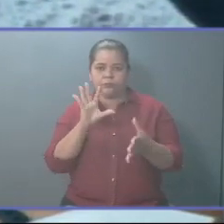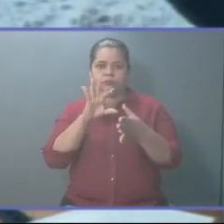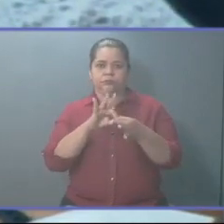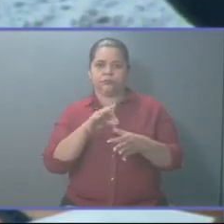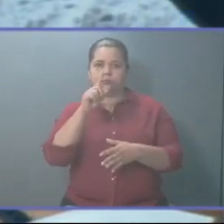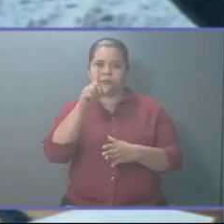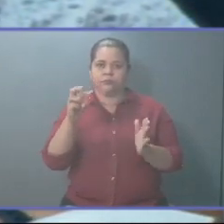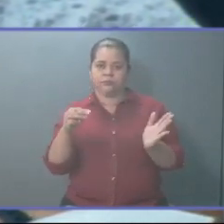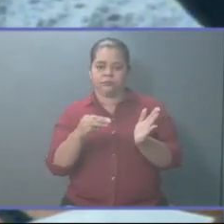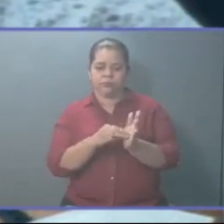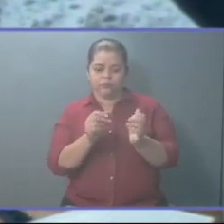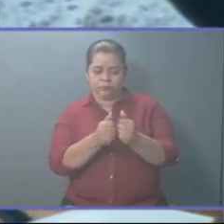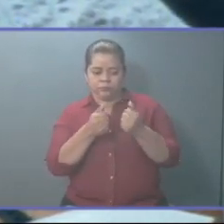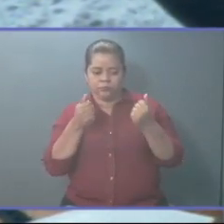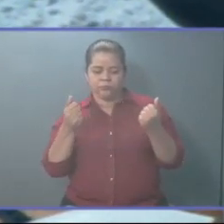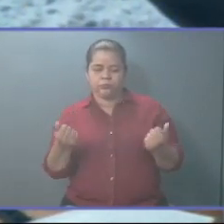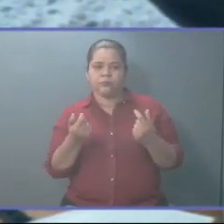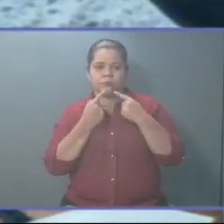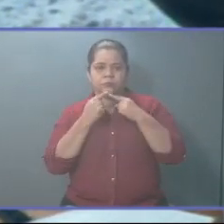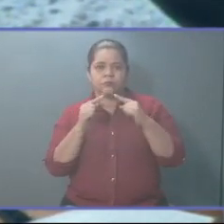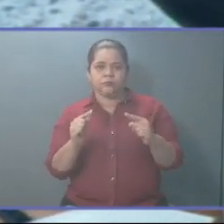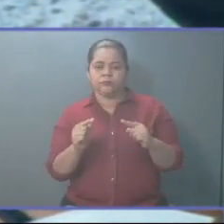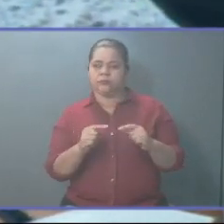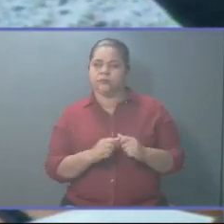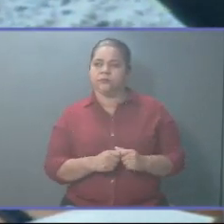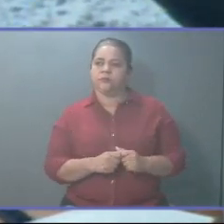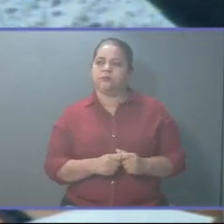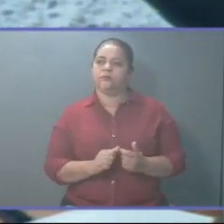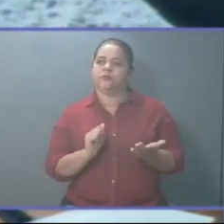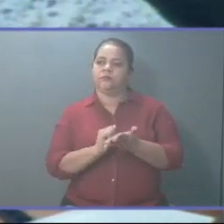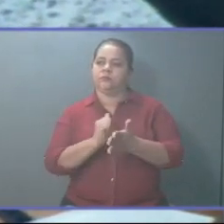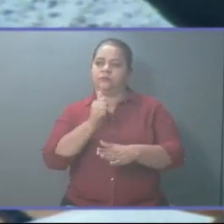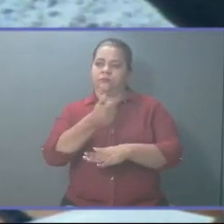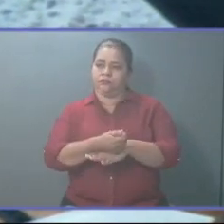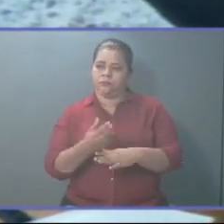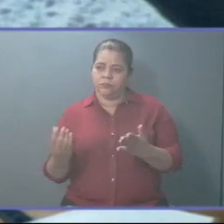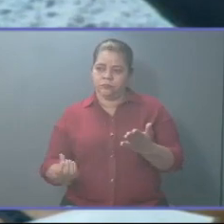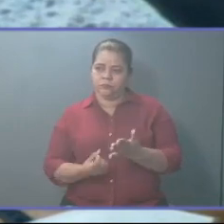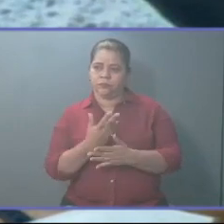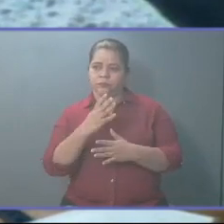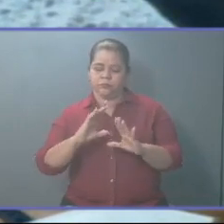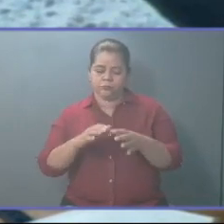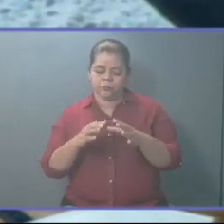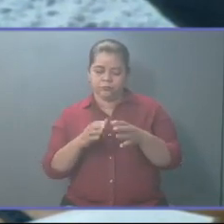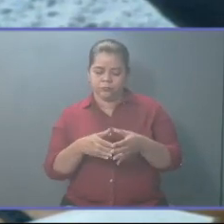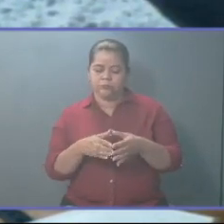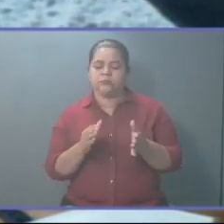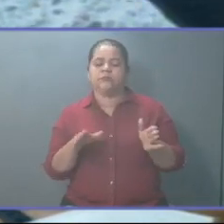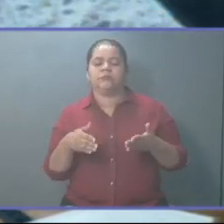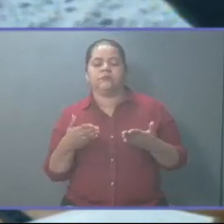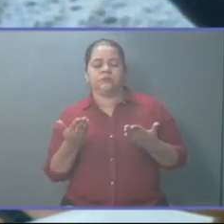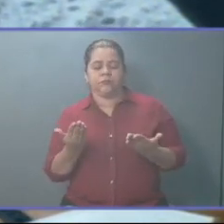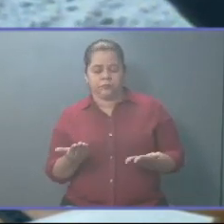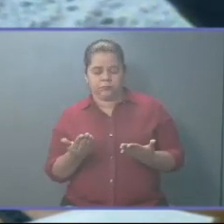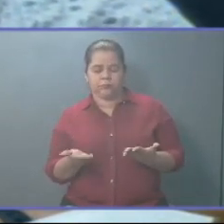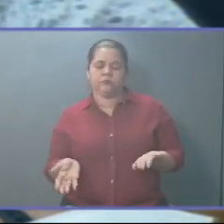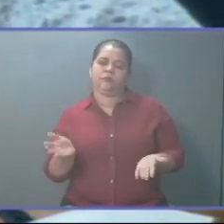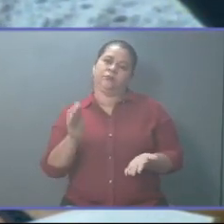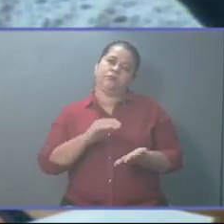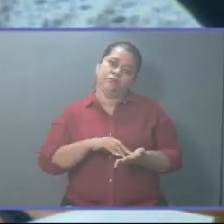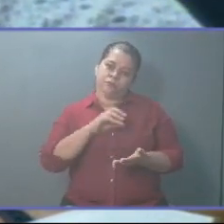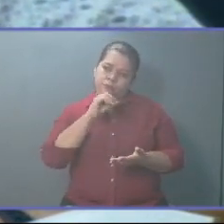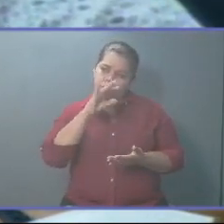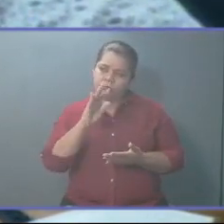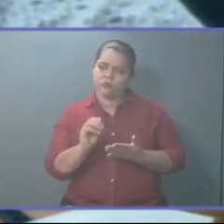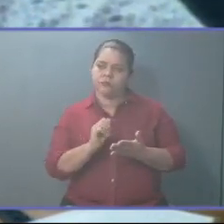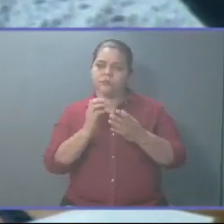millones, ahí se declara el tema de crearse el Comité de Seguimiento y Veeduría Ciudadana del Fideicomiso para Recuperación, y vuelve a decir,